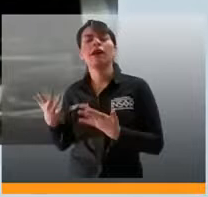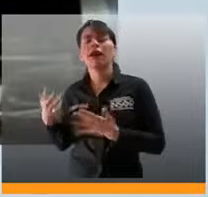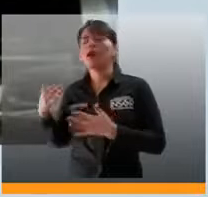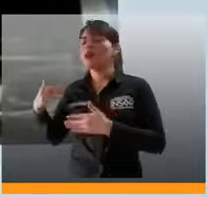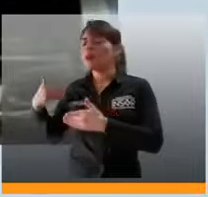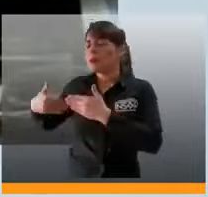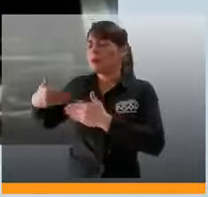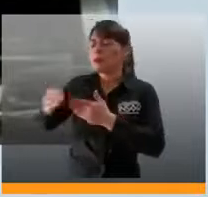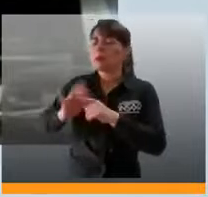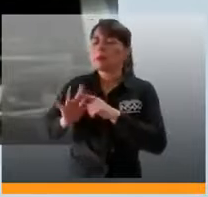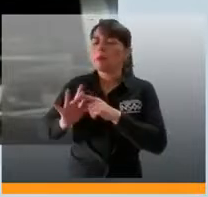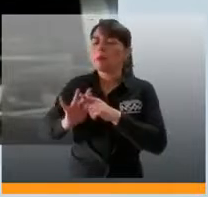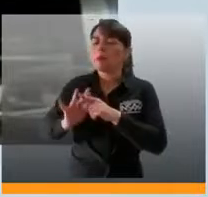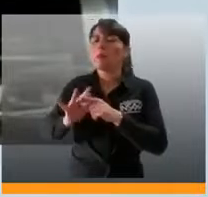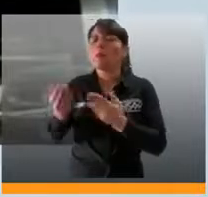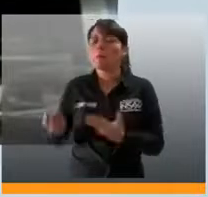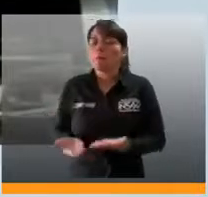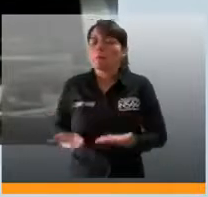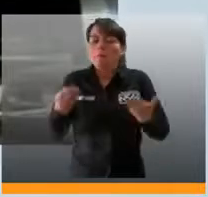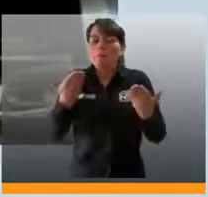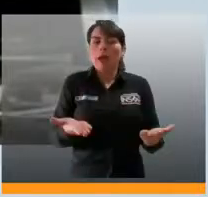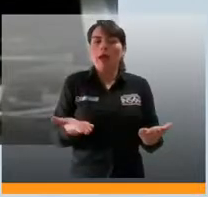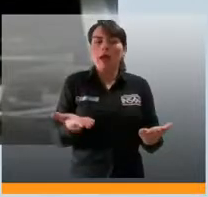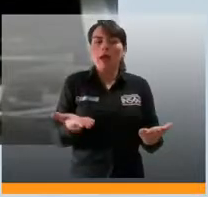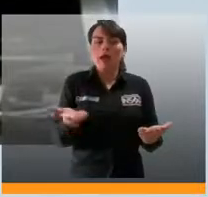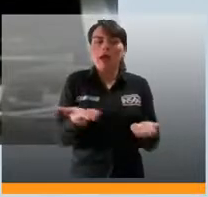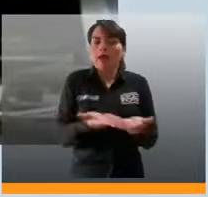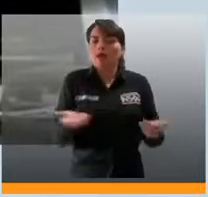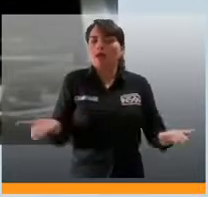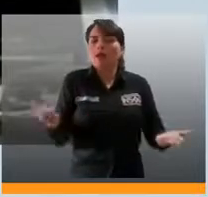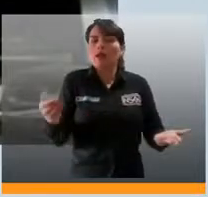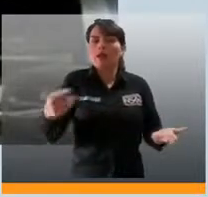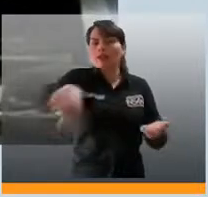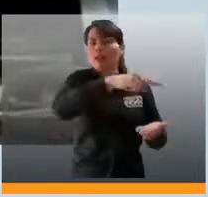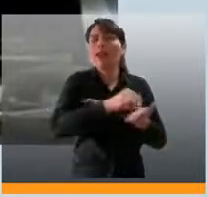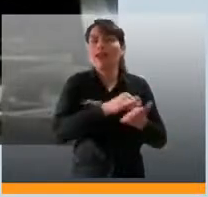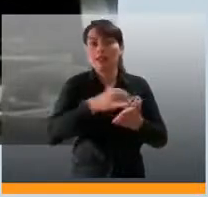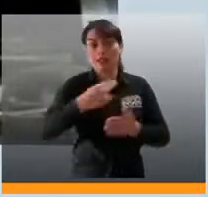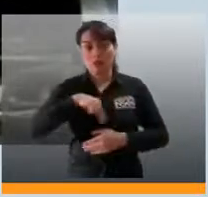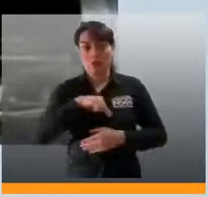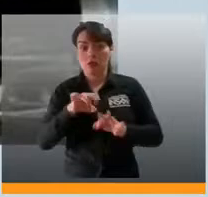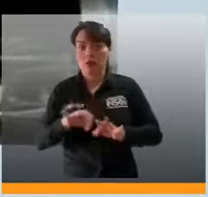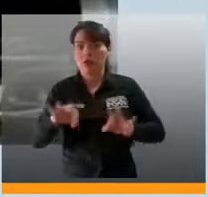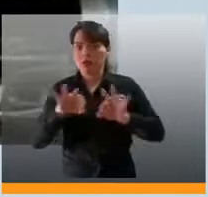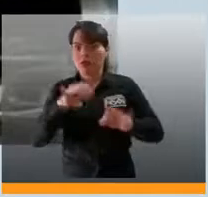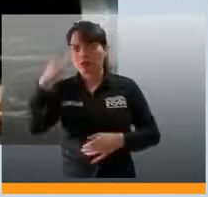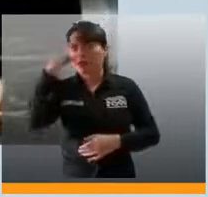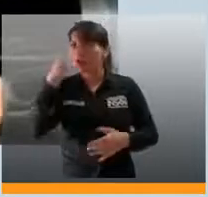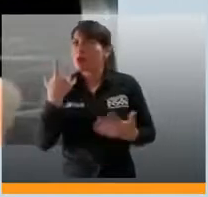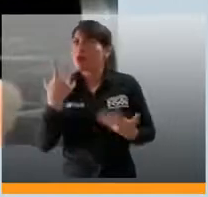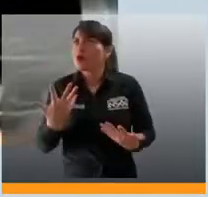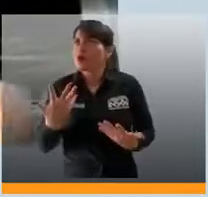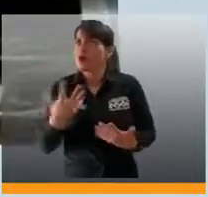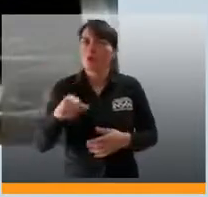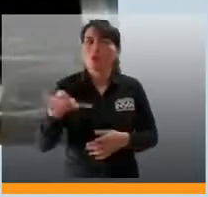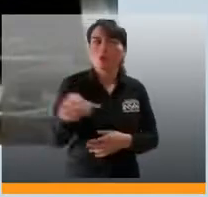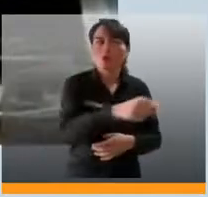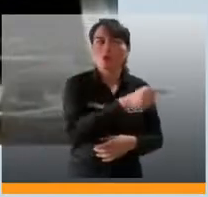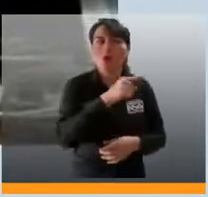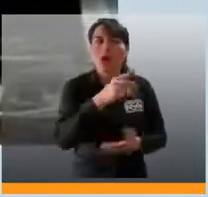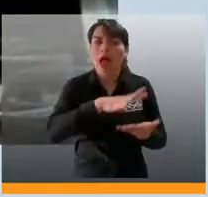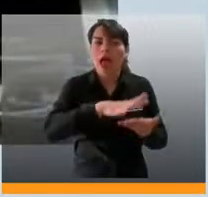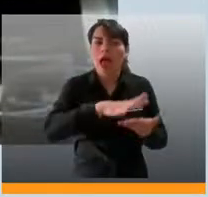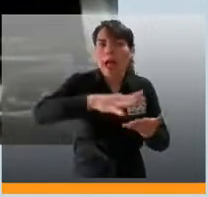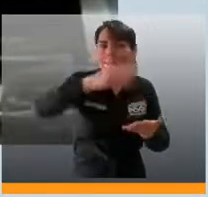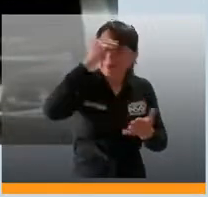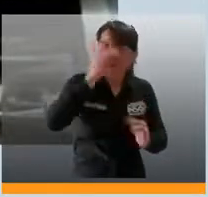oferta académica. Y para ello es muy importante, si queremos focalizarnos en los resultados de aprendizaje, hablemos con los